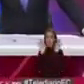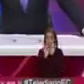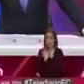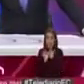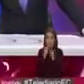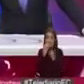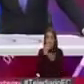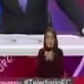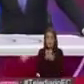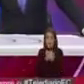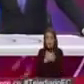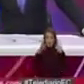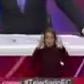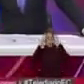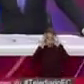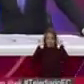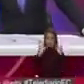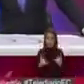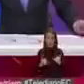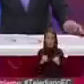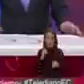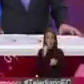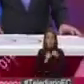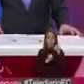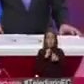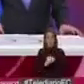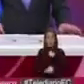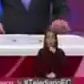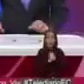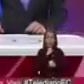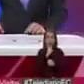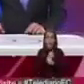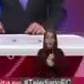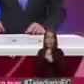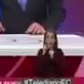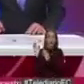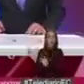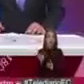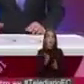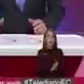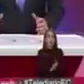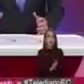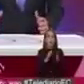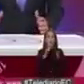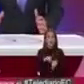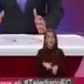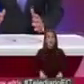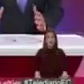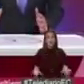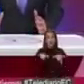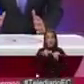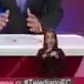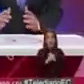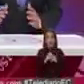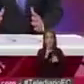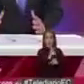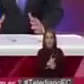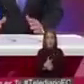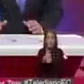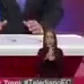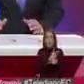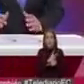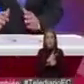tendrán muy en cuenta durante este último año de gestión, este cuarto año de gestión de gobierno, estará el cuidado, la